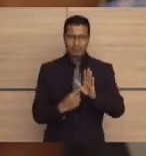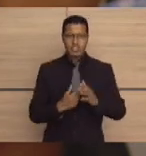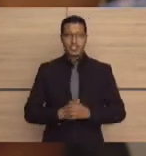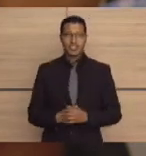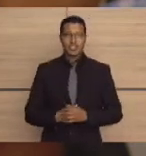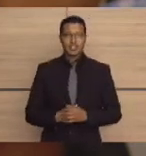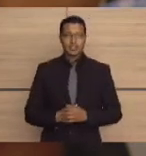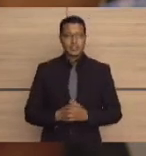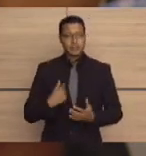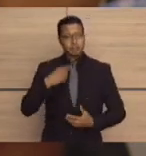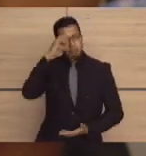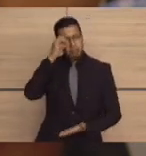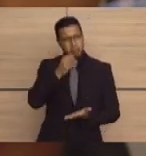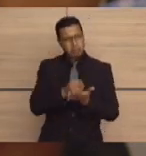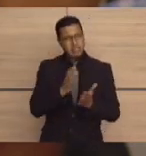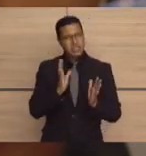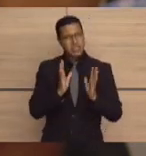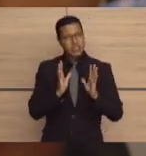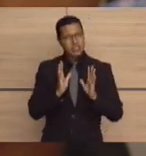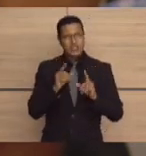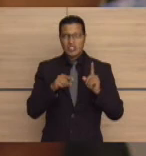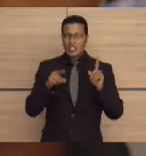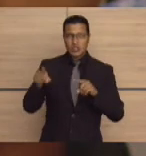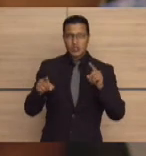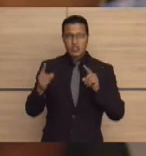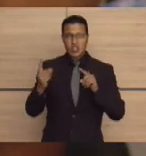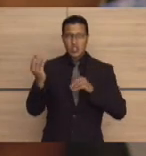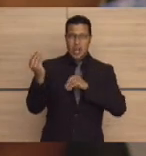Yo diría que ha habido una suerte de contraposición